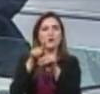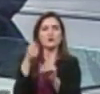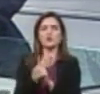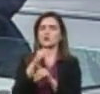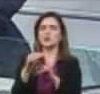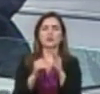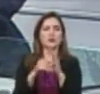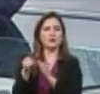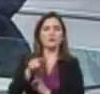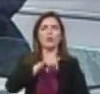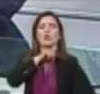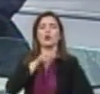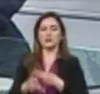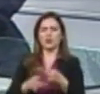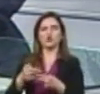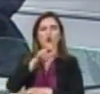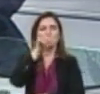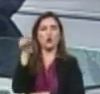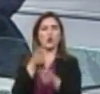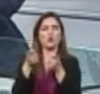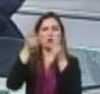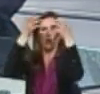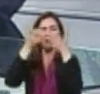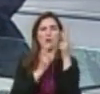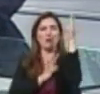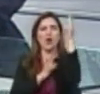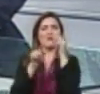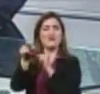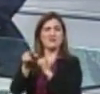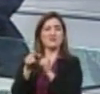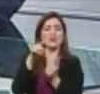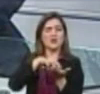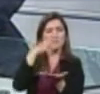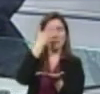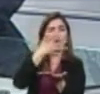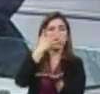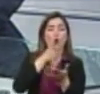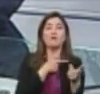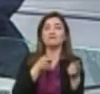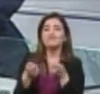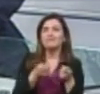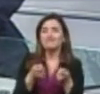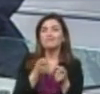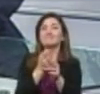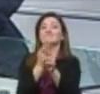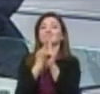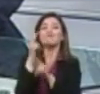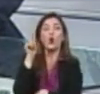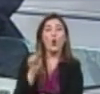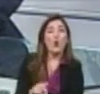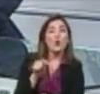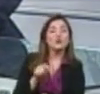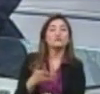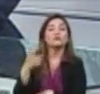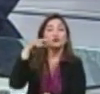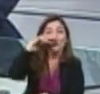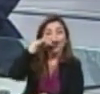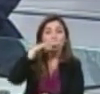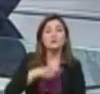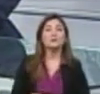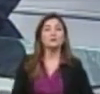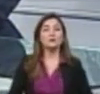delincuencia organizada. Esto tras los últimos acontecimientos en Esmeraldas. Hay un operativo que dio resultados hoy en Sucumbíos.